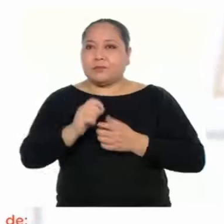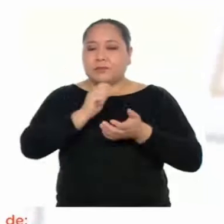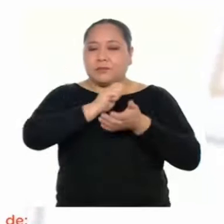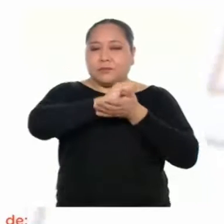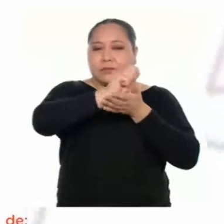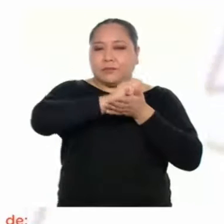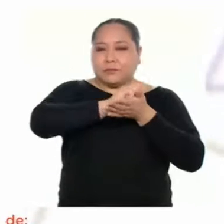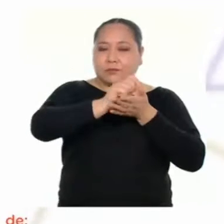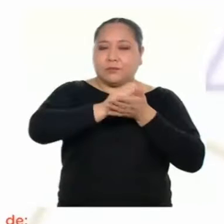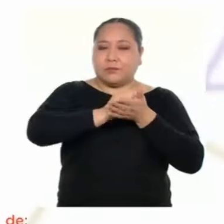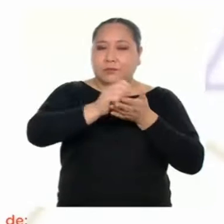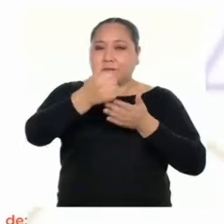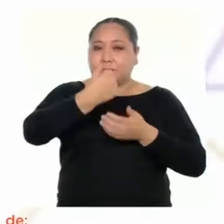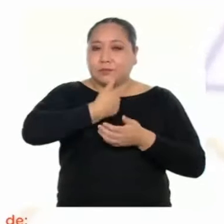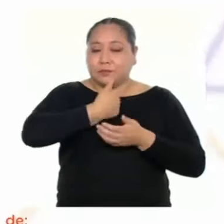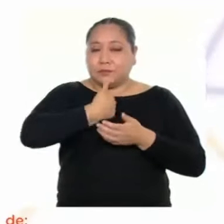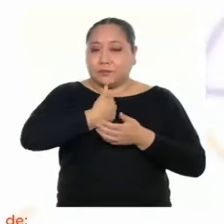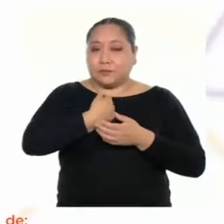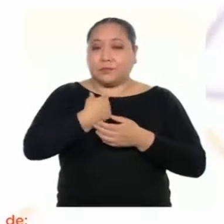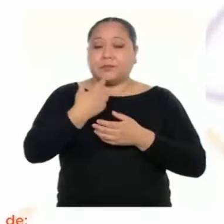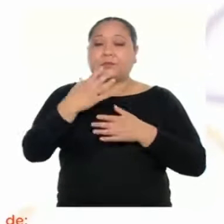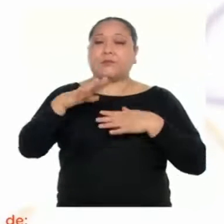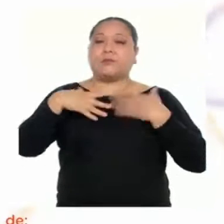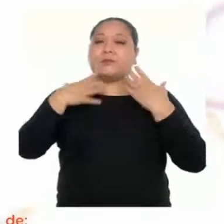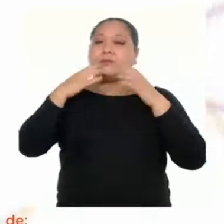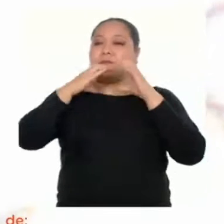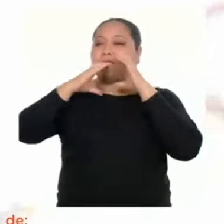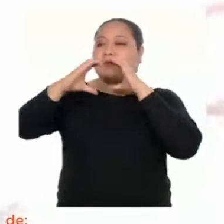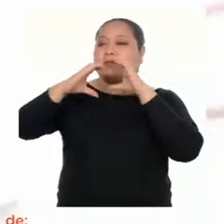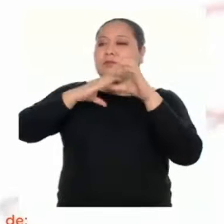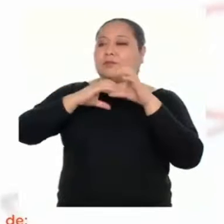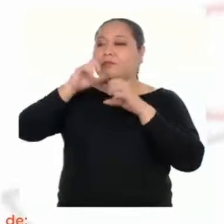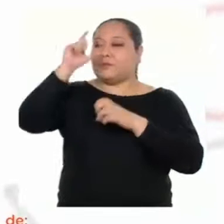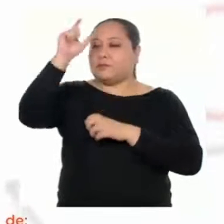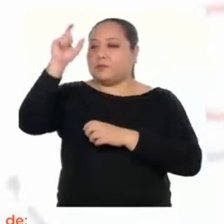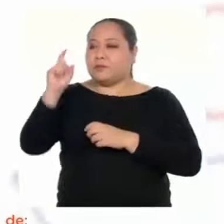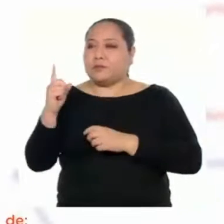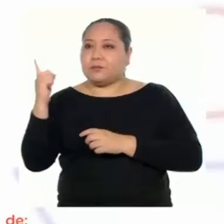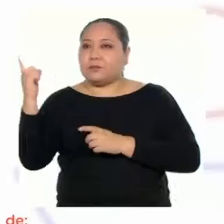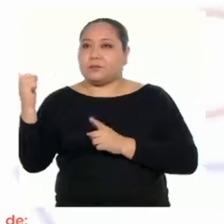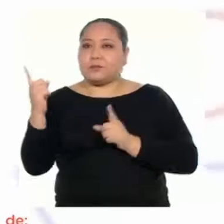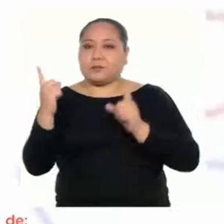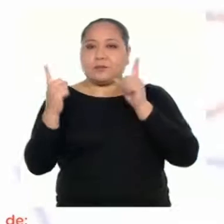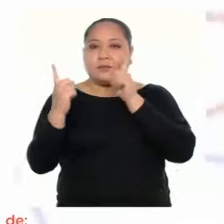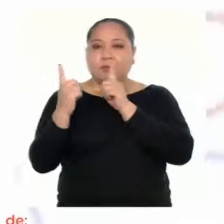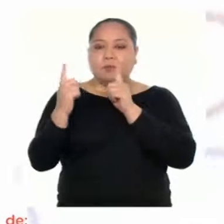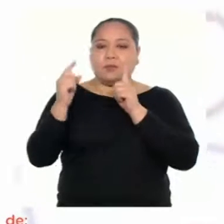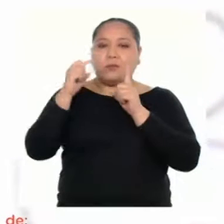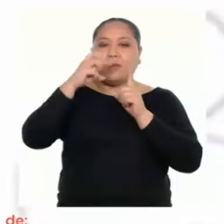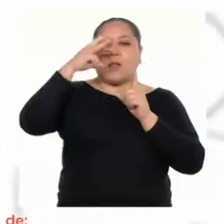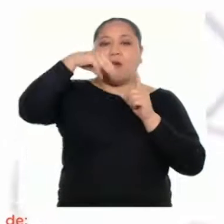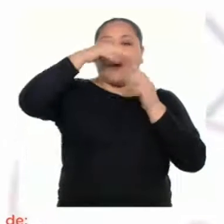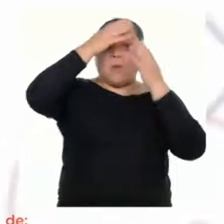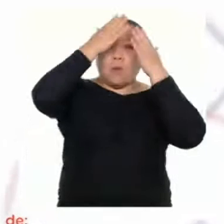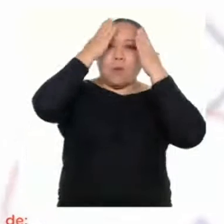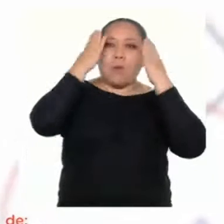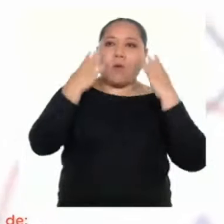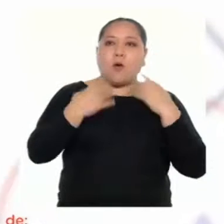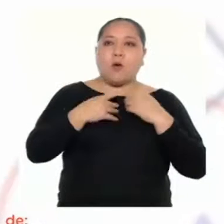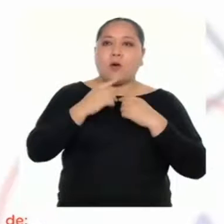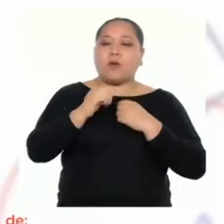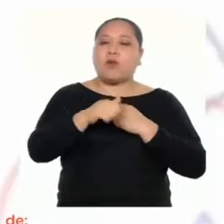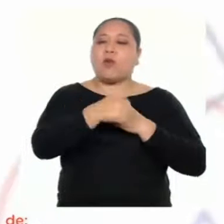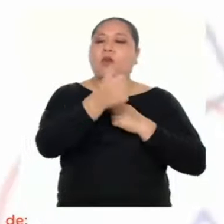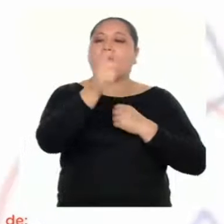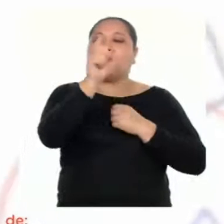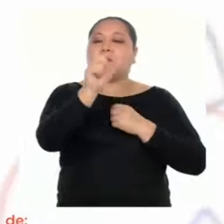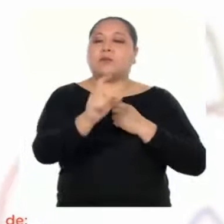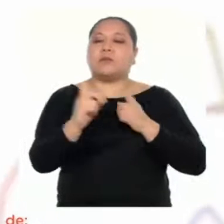escritura autobiográfica posibilitó el diálogo entre un locutor, la monja, y un interlocutor, el